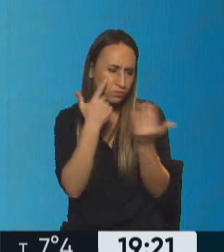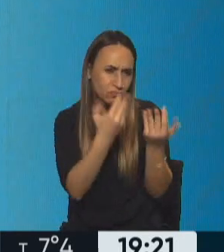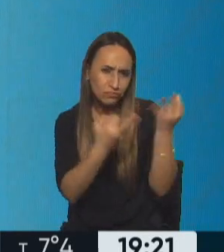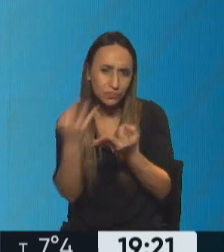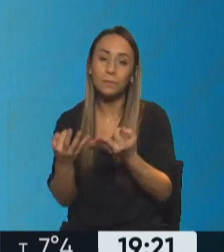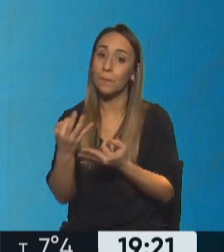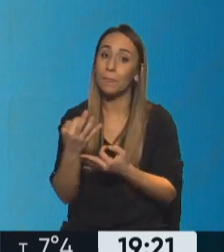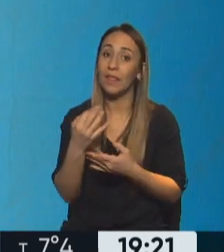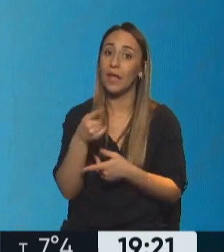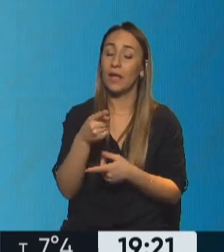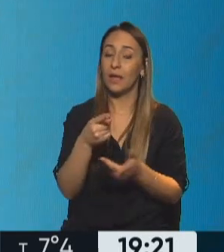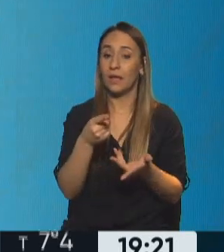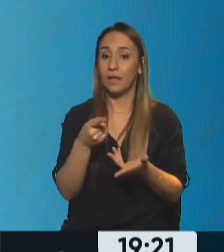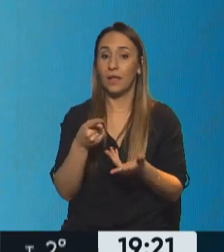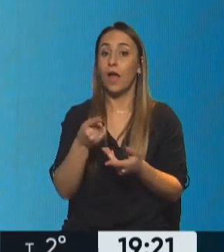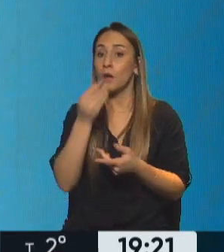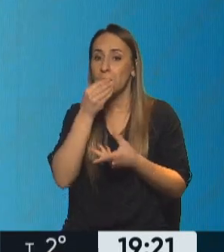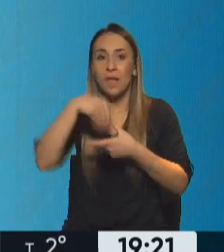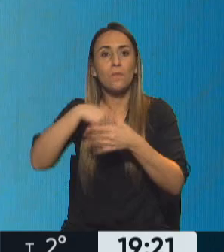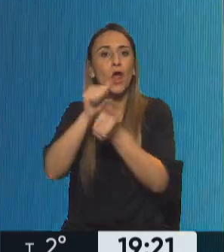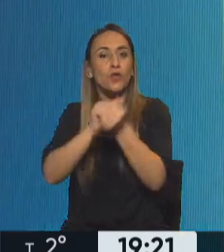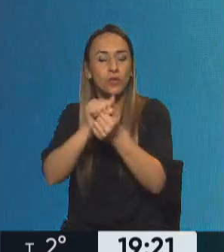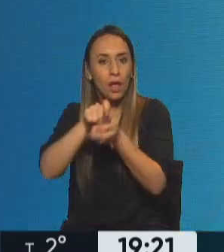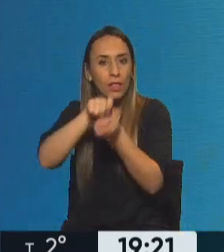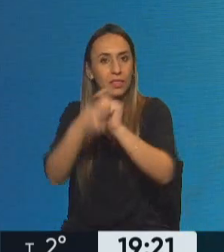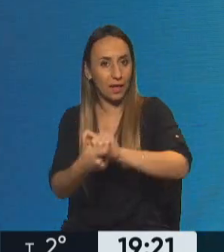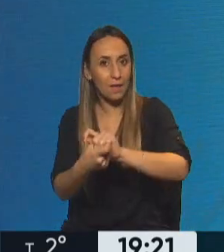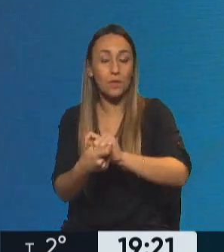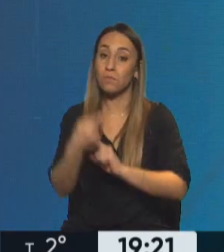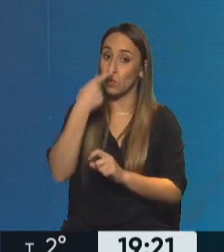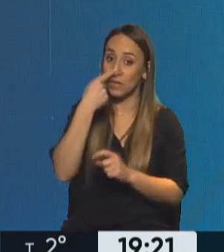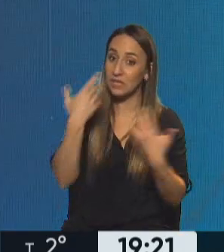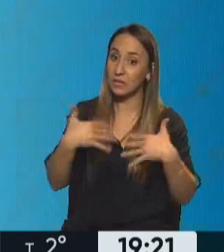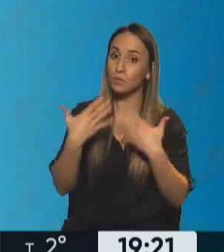la reformulación de los alimentos. Muy interesante. Vamos a ver cómo funciona, cómo se implementa. Gracias, Nora. A vos.